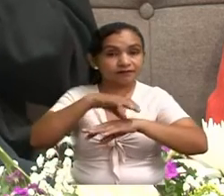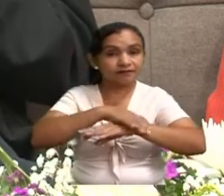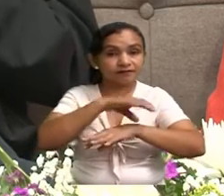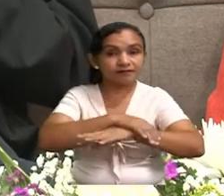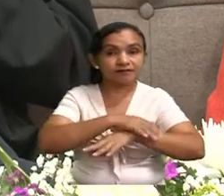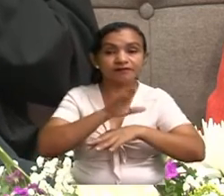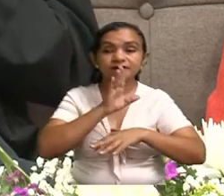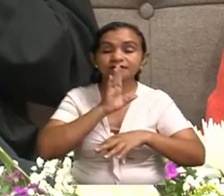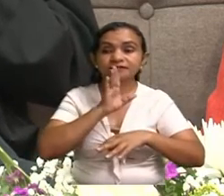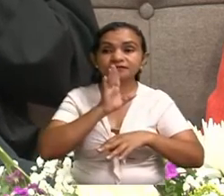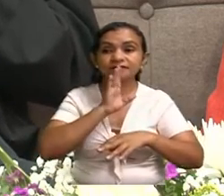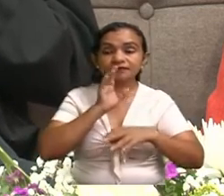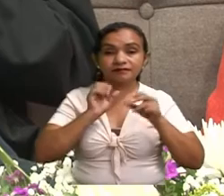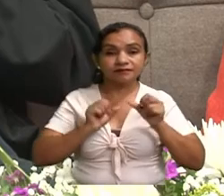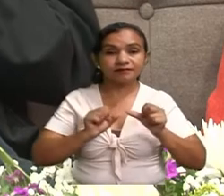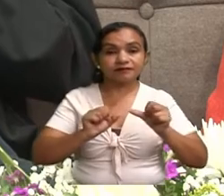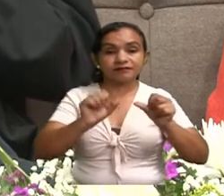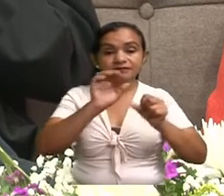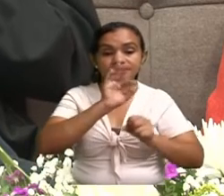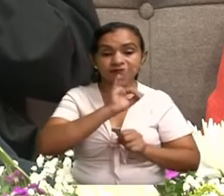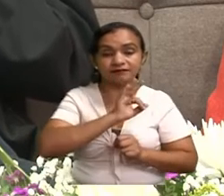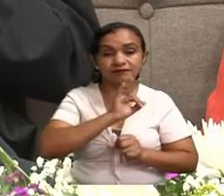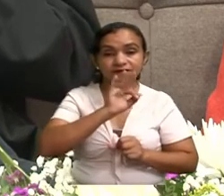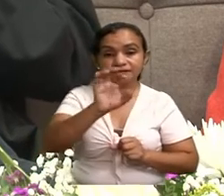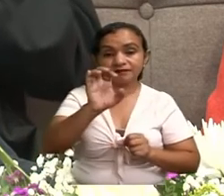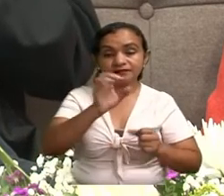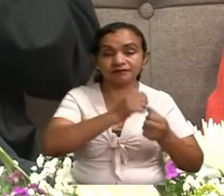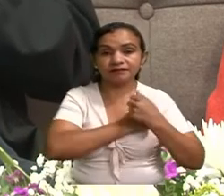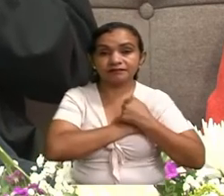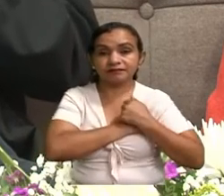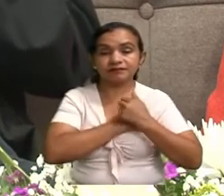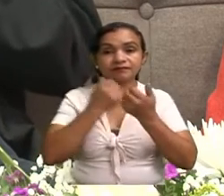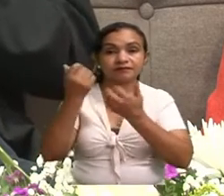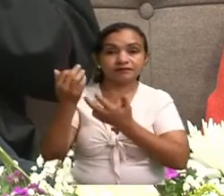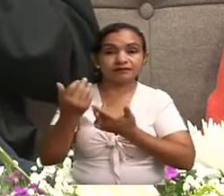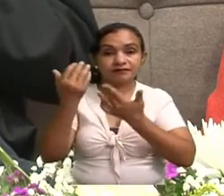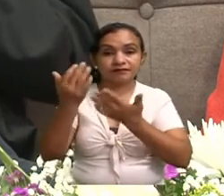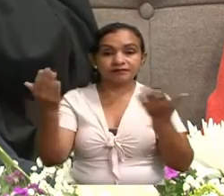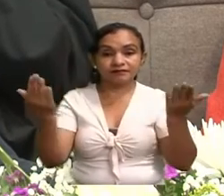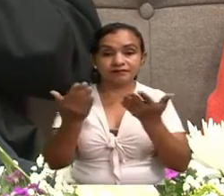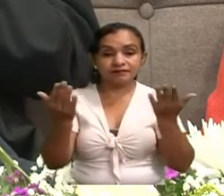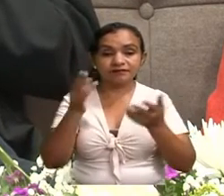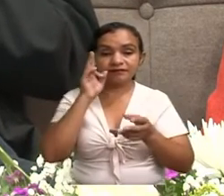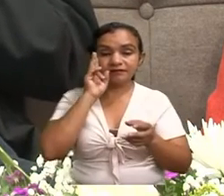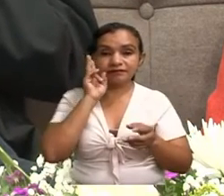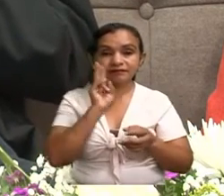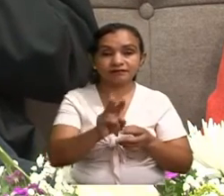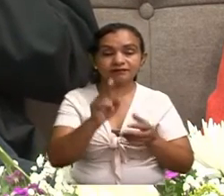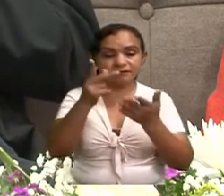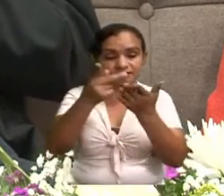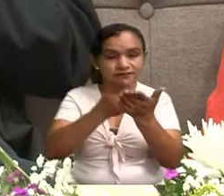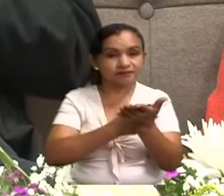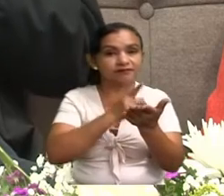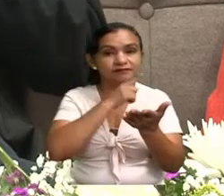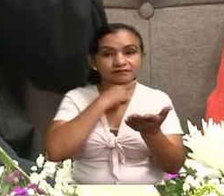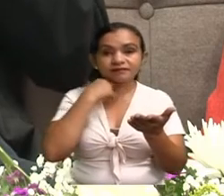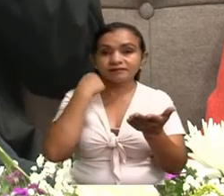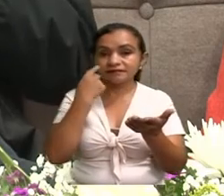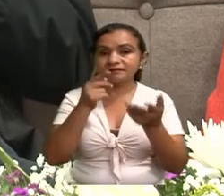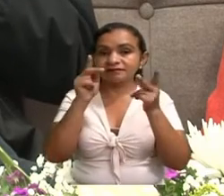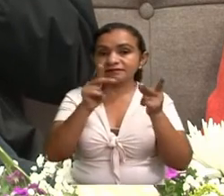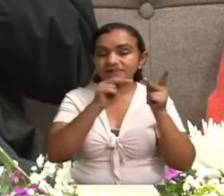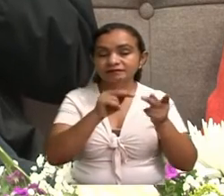ella habla de manera permanente de la fe, del amor y la esperanza, y esas tres cosas, cómo se patentizan en los proyectos. Claro. Es decir, la gente